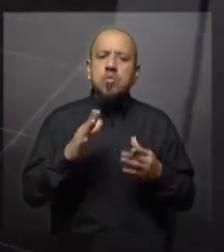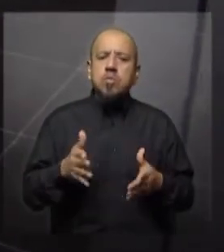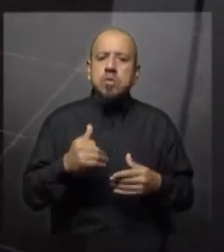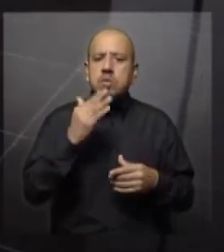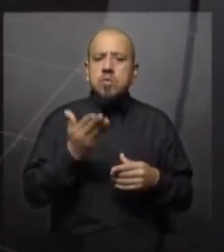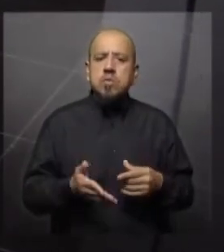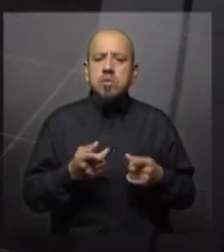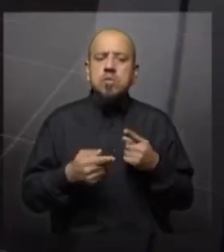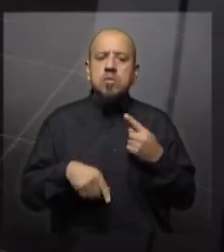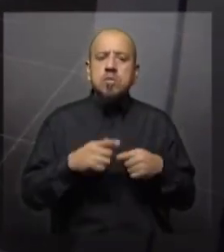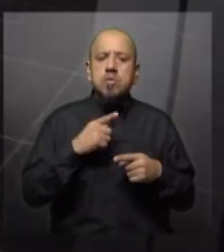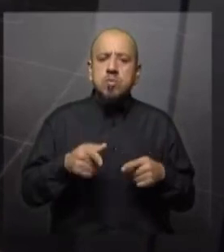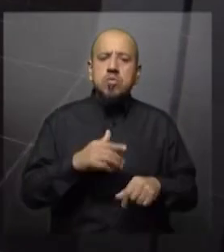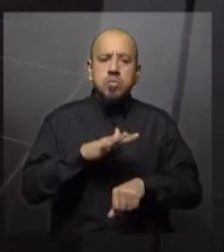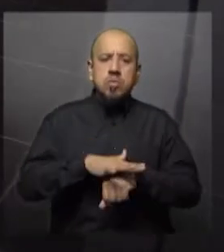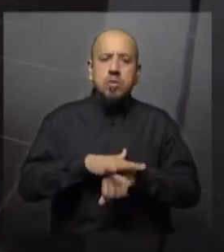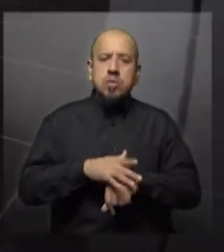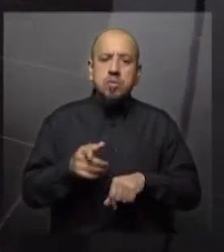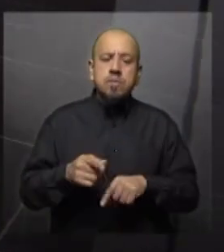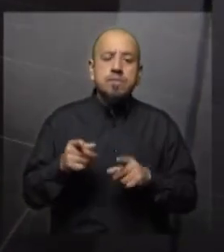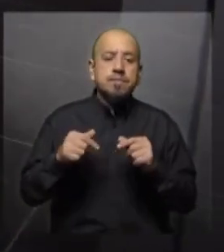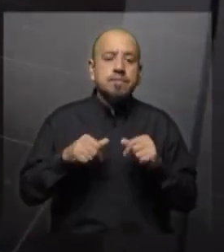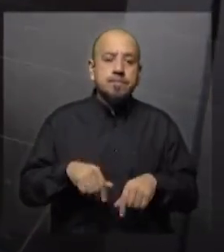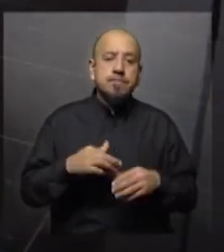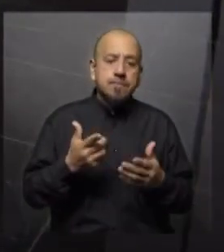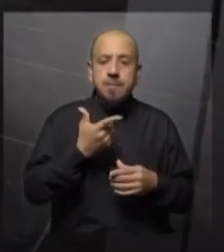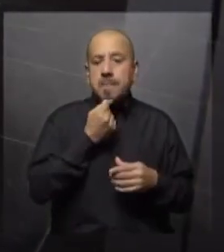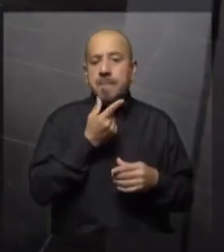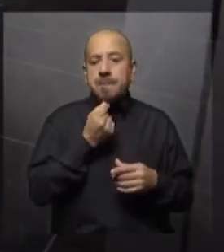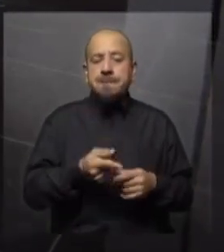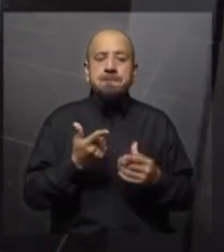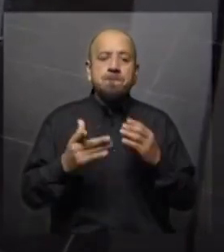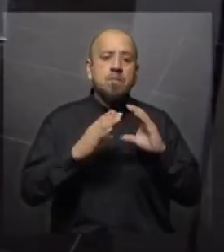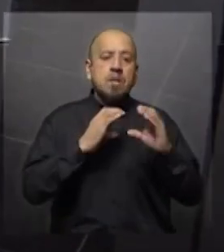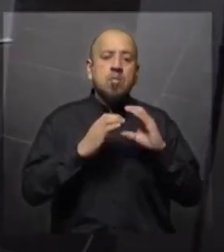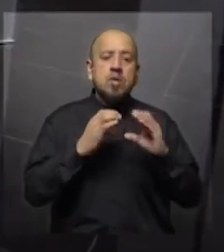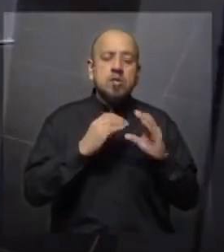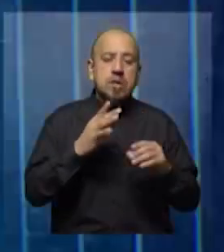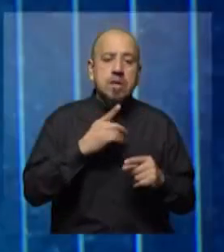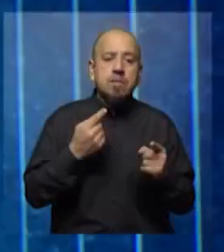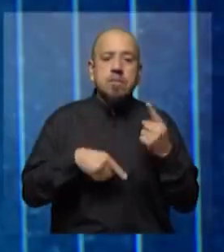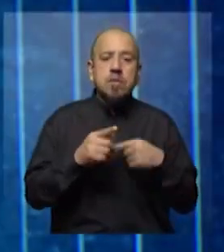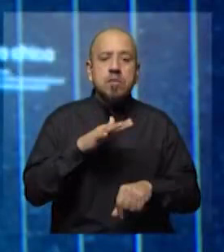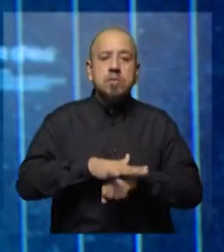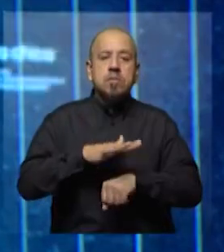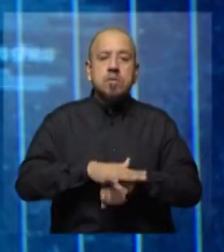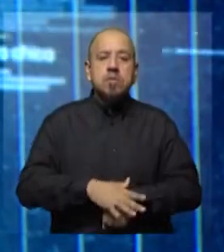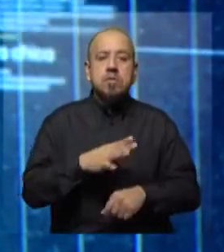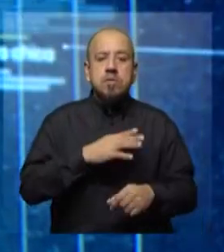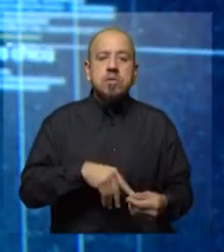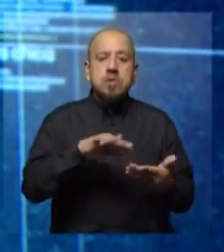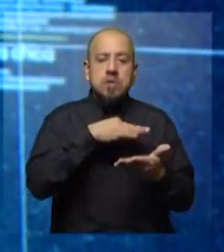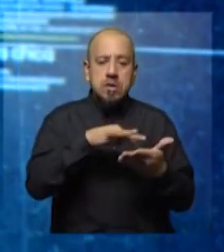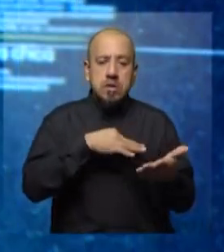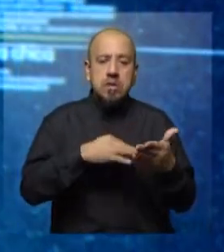absolutamente en sintonía con su época no que hoy en día es más fácil decirlo con las comunicaciones que tenemos pero en el momento había que leer esos